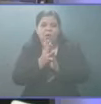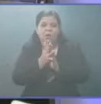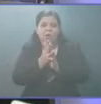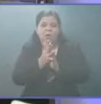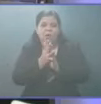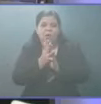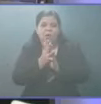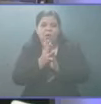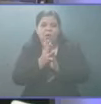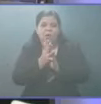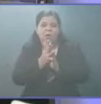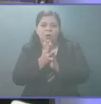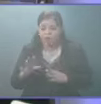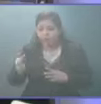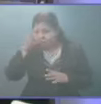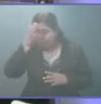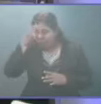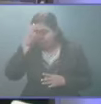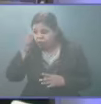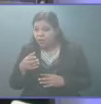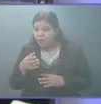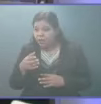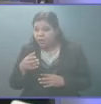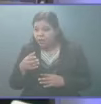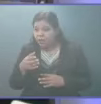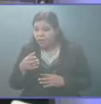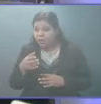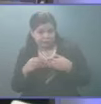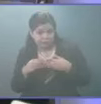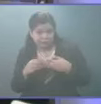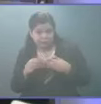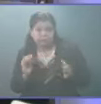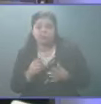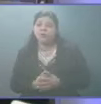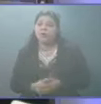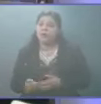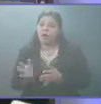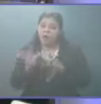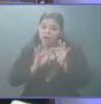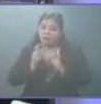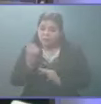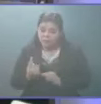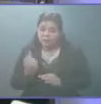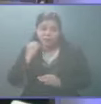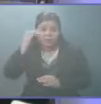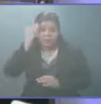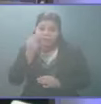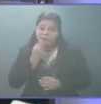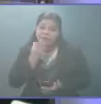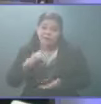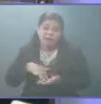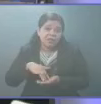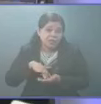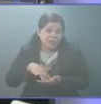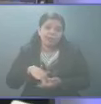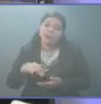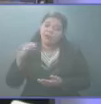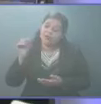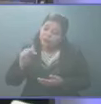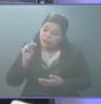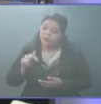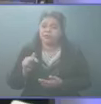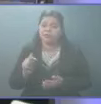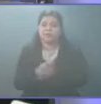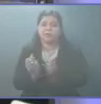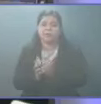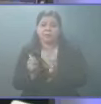esto está bajo el concepto de la fragilidad, ¿verdad? La fragilidad en el adulto mayor es lo que realmente le va a deteriorar su